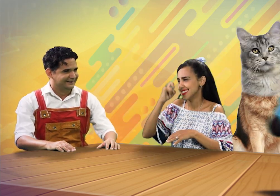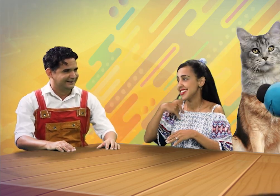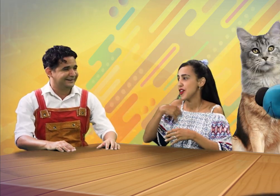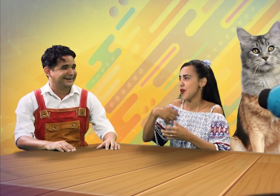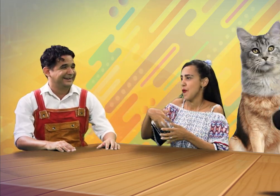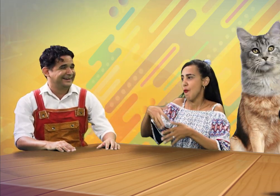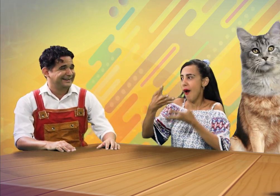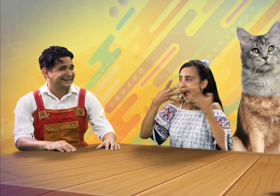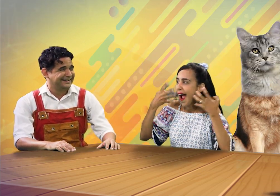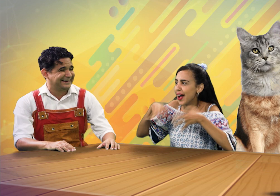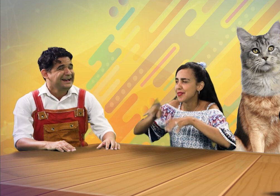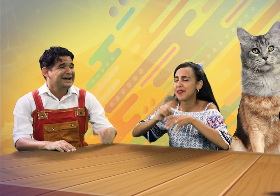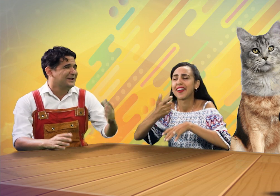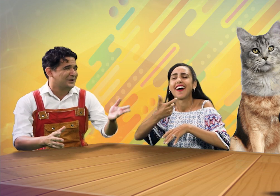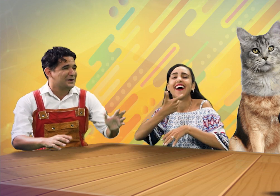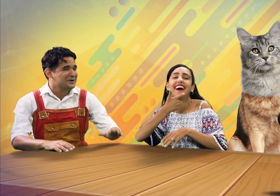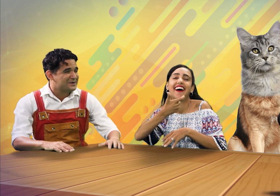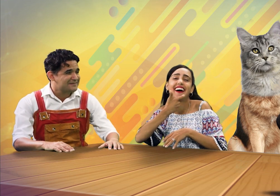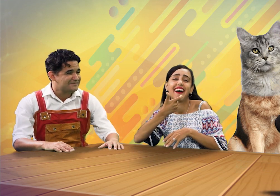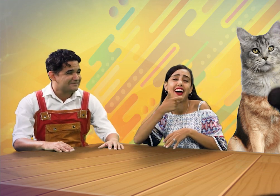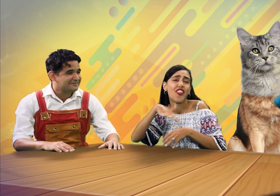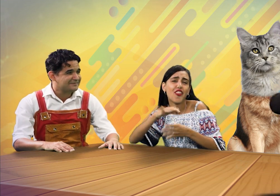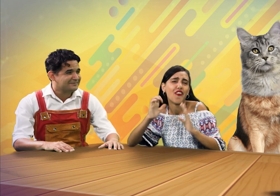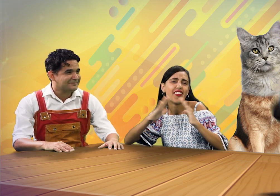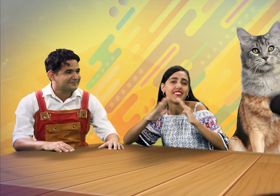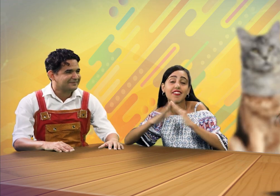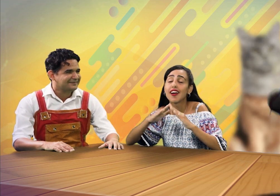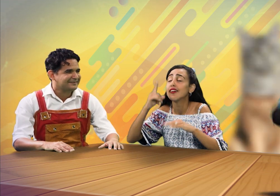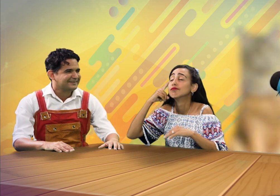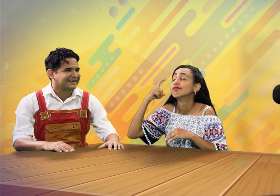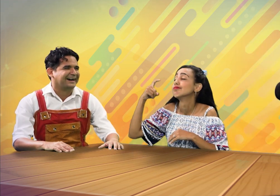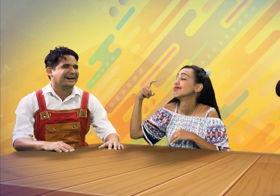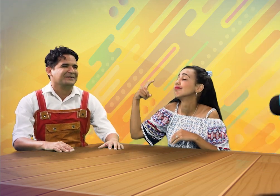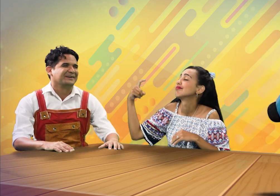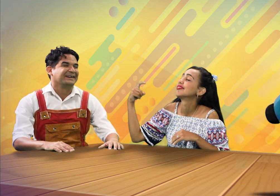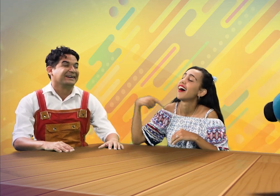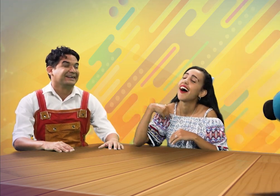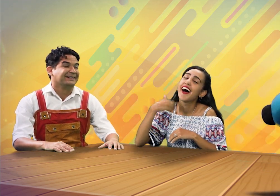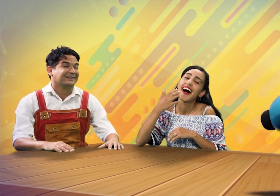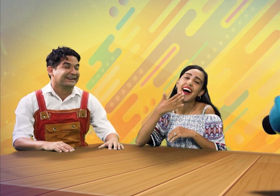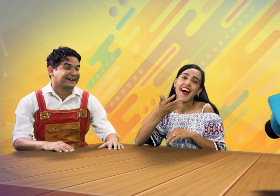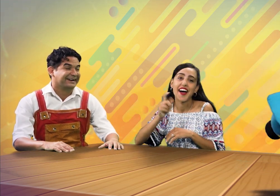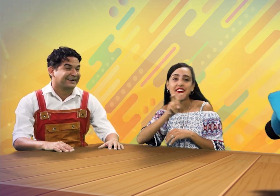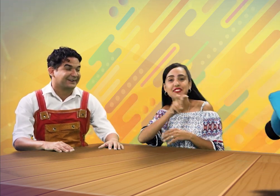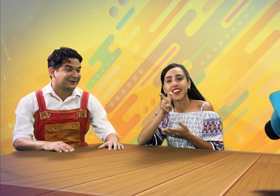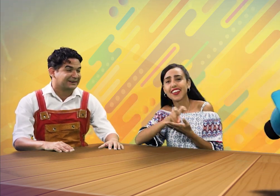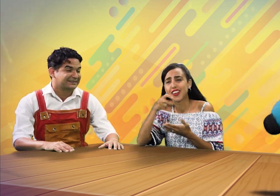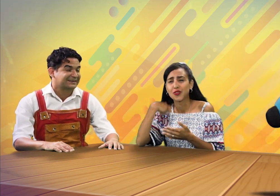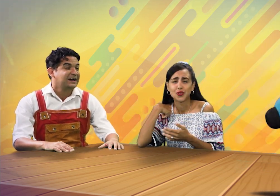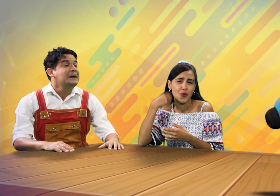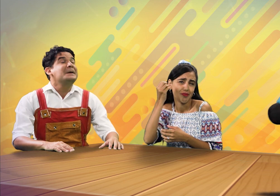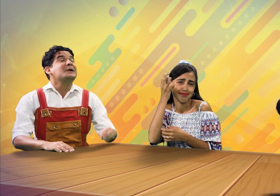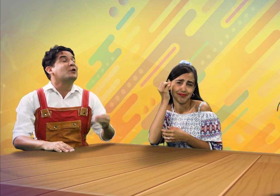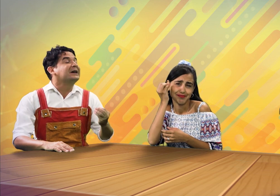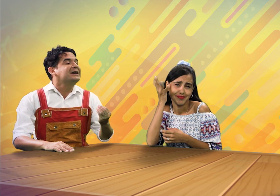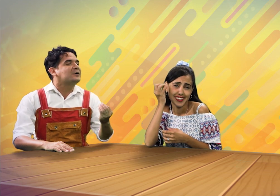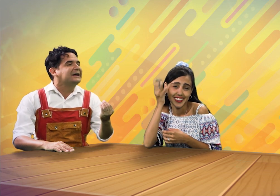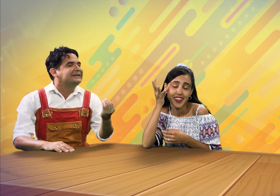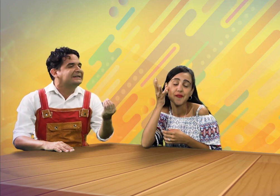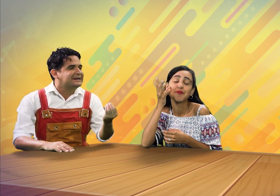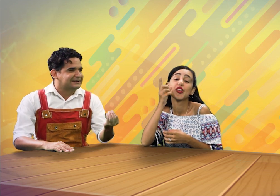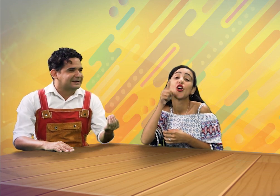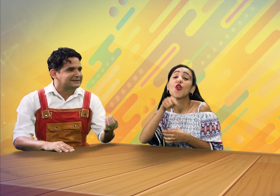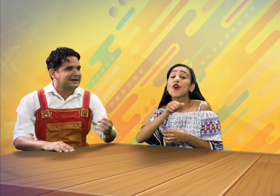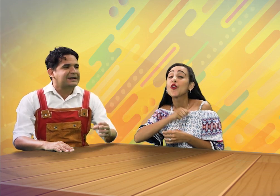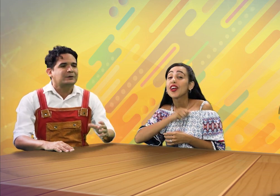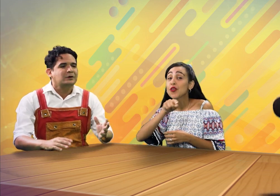gato perro. ¿Y dónde vive? En mi imaginación. Ay, Federico, tienes cada cosa. Lo que quiero